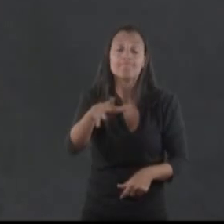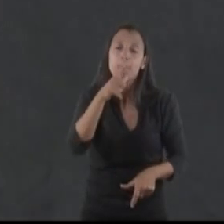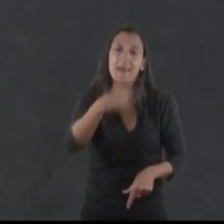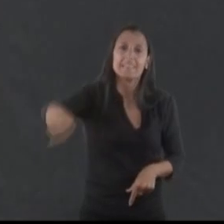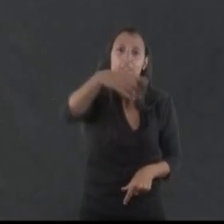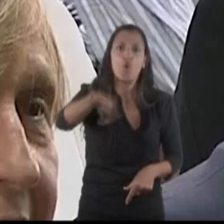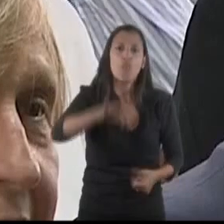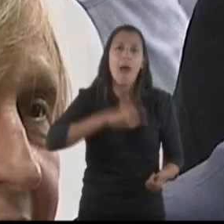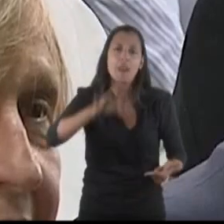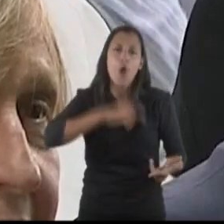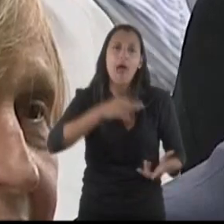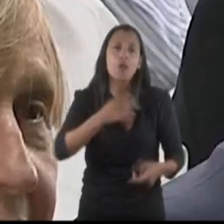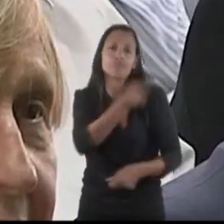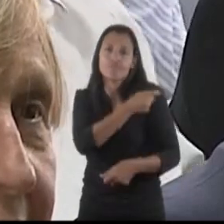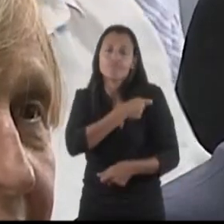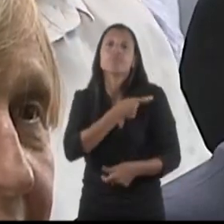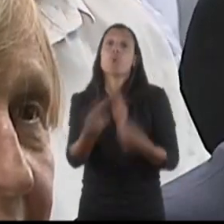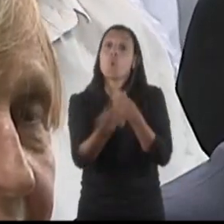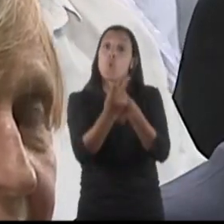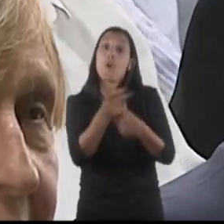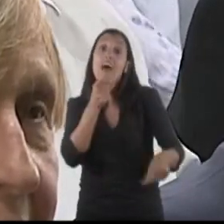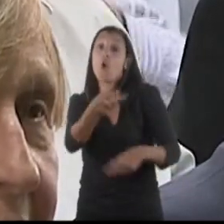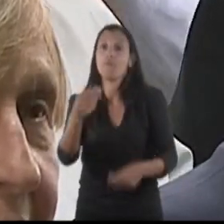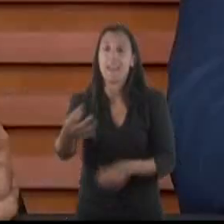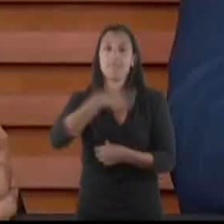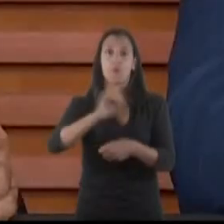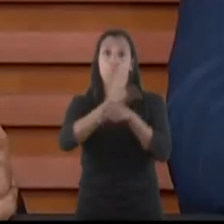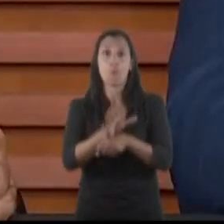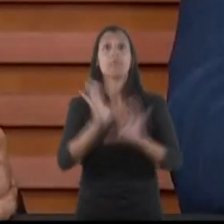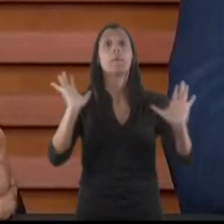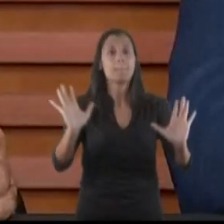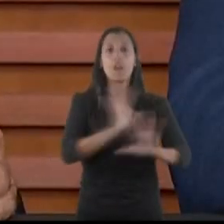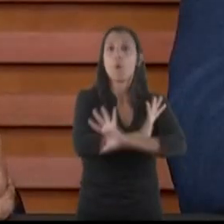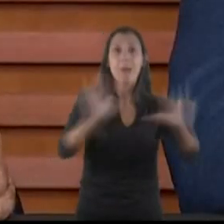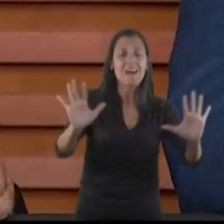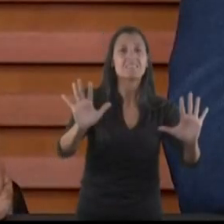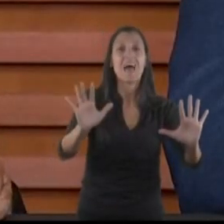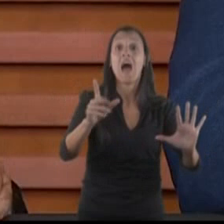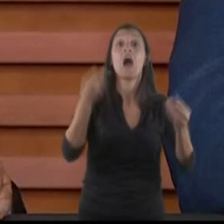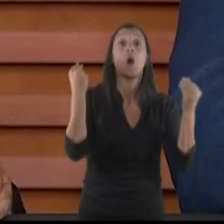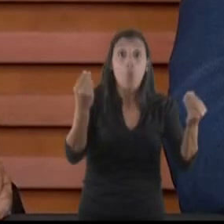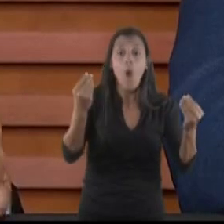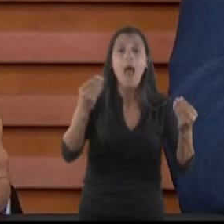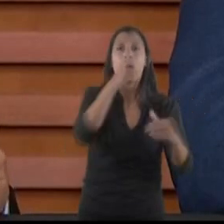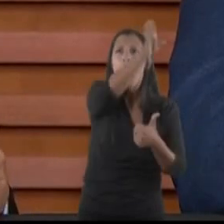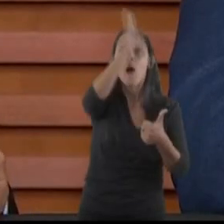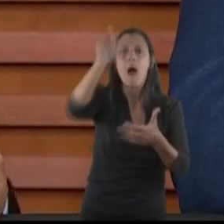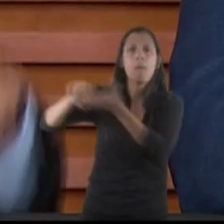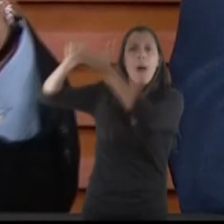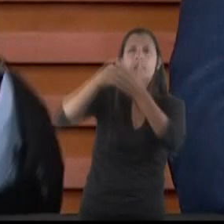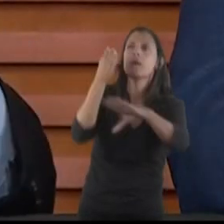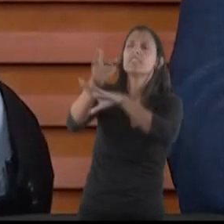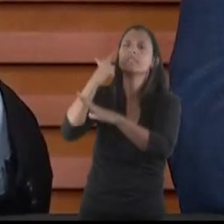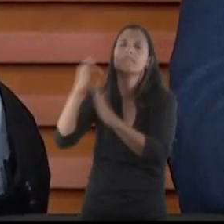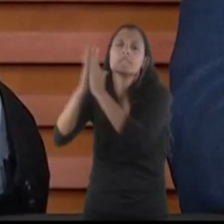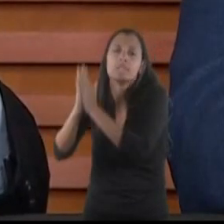del COVID. Y lo que sí no vamos a tener que hacer más es deambular por el mundo para ver quién nos vende una vacuna, porque